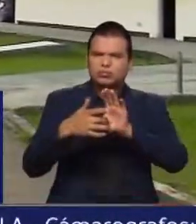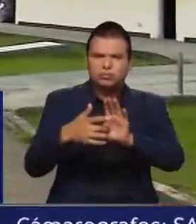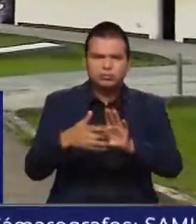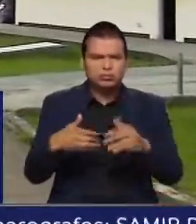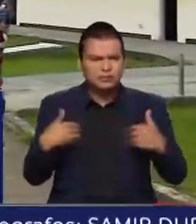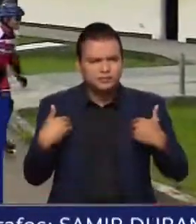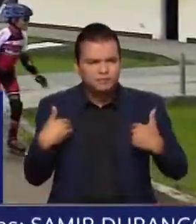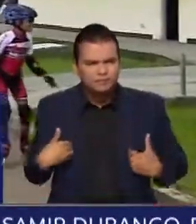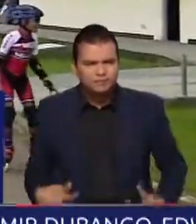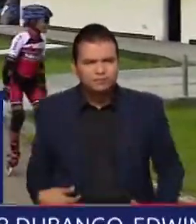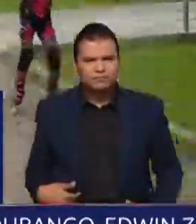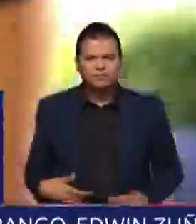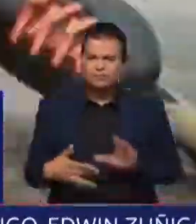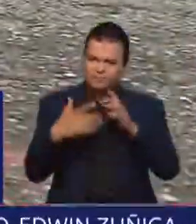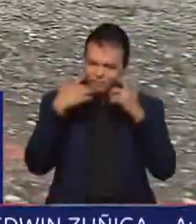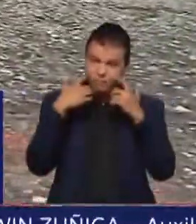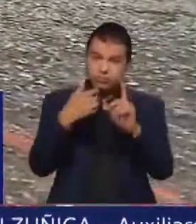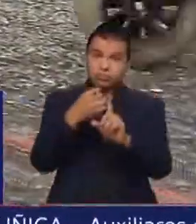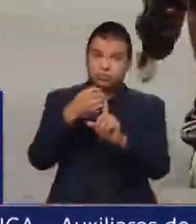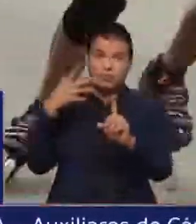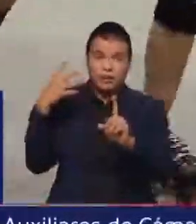ha dejado historia en el deporte.